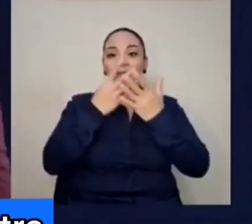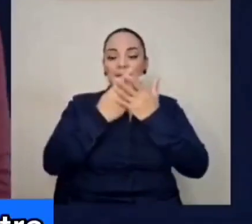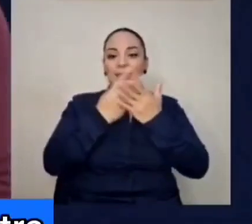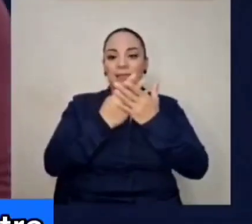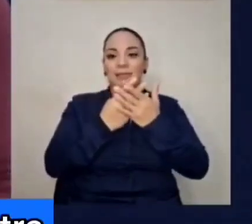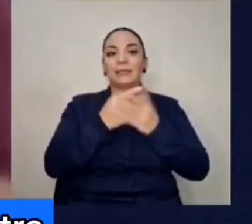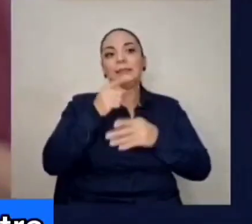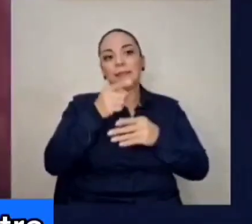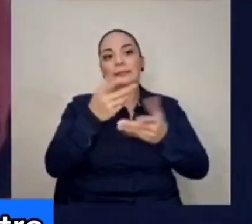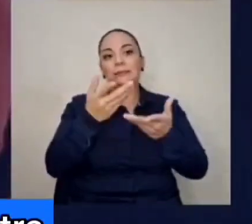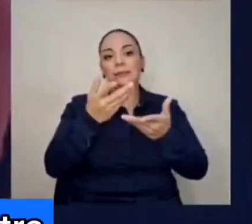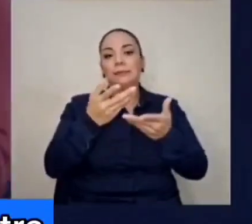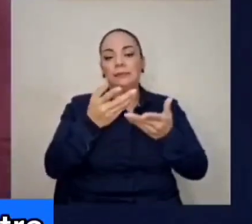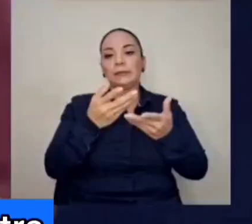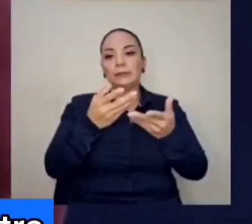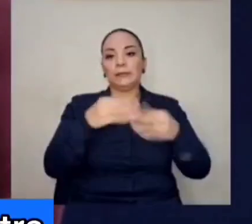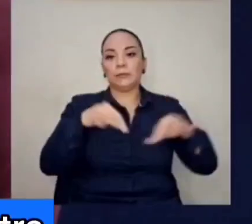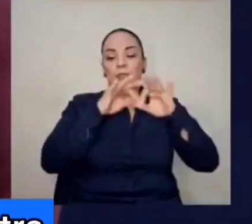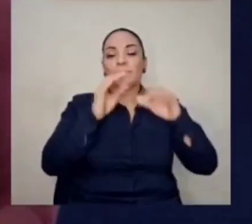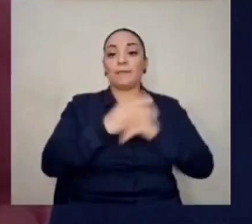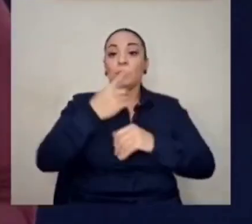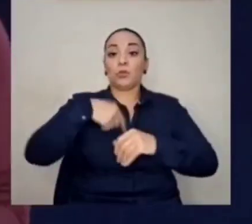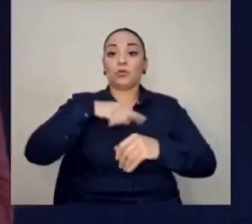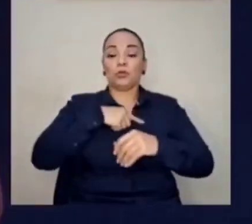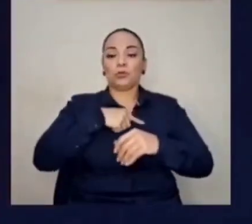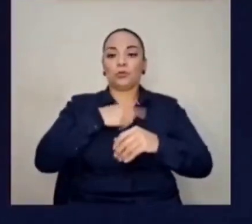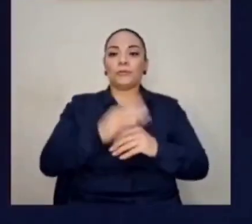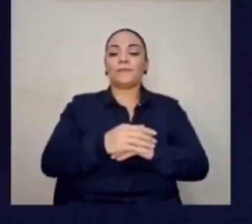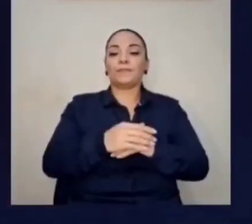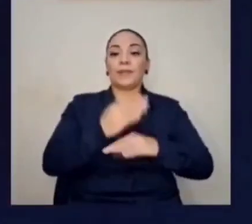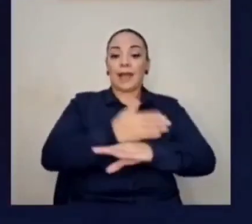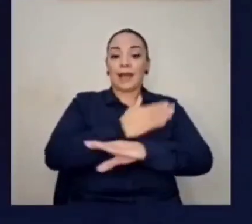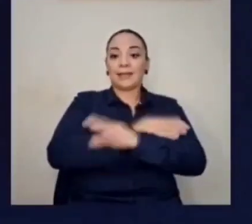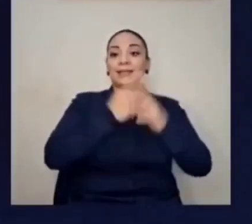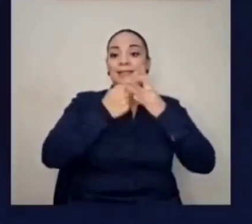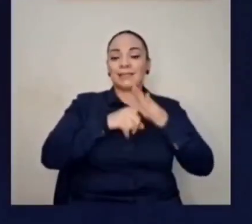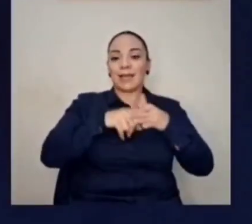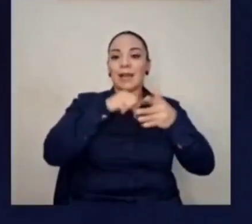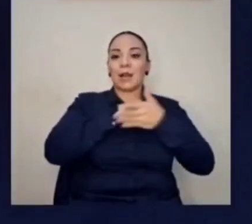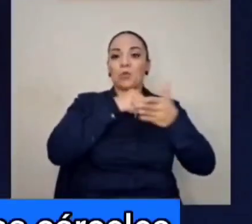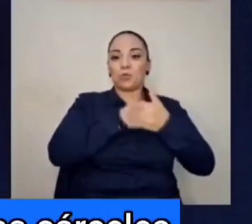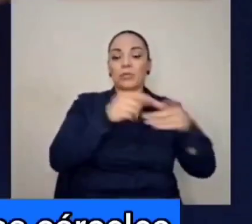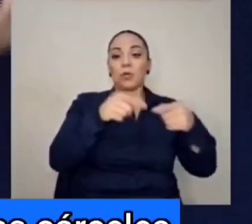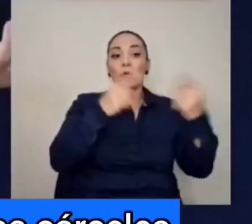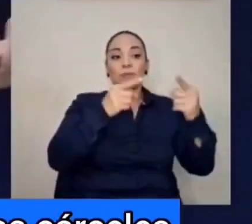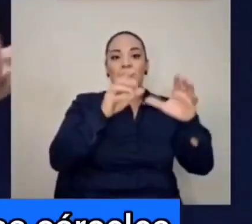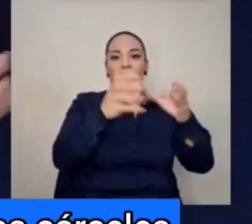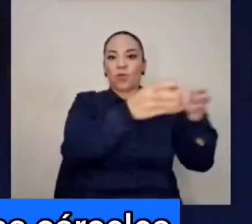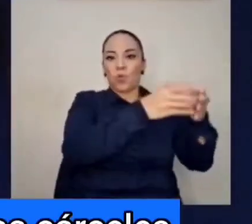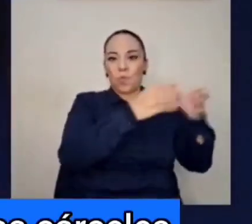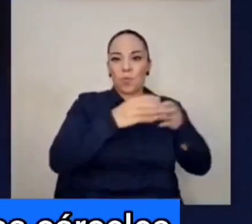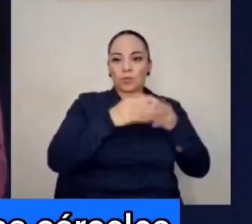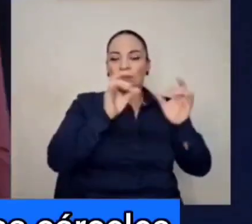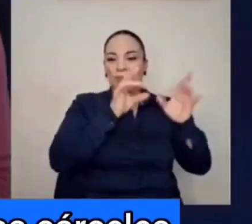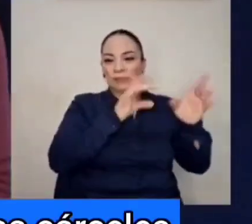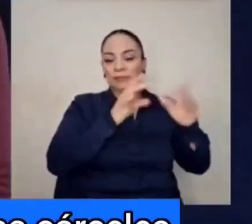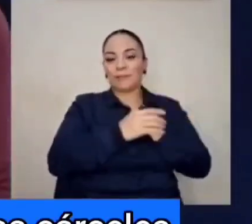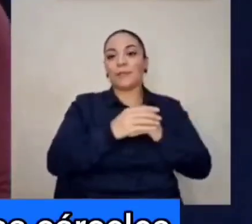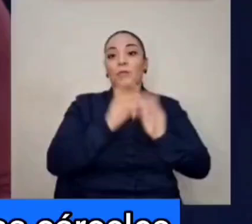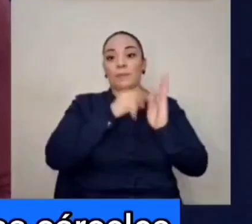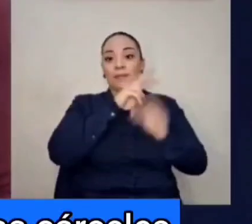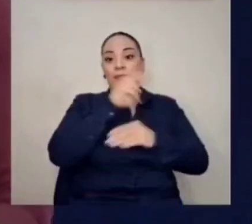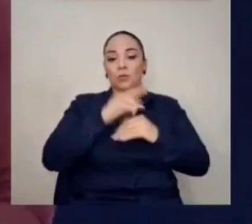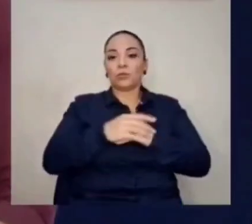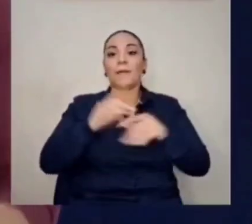Incluso nosotros, antes de iniciar nuestra guerra contra las pandillas, que inició en el año 2022, ya desde el año 2019 iniciamos controlando